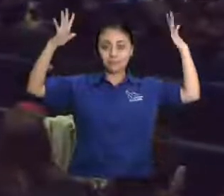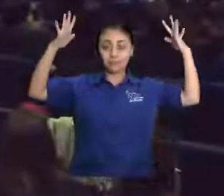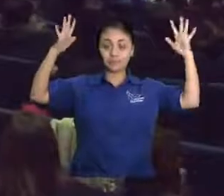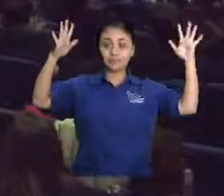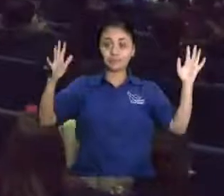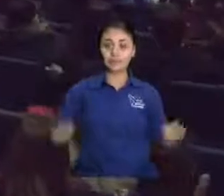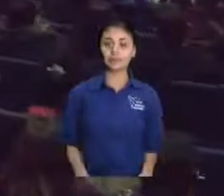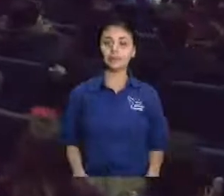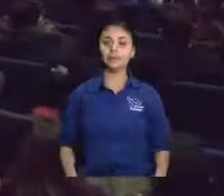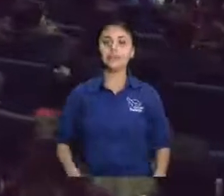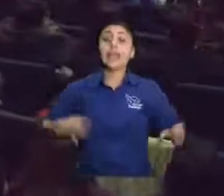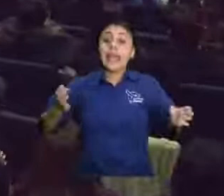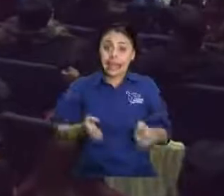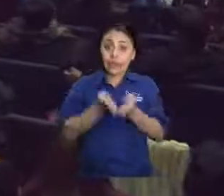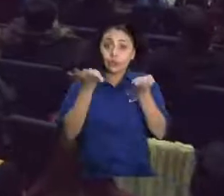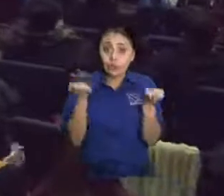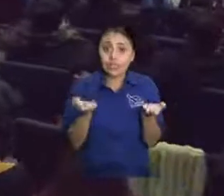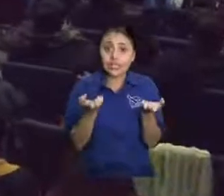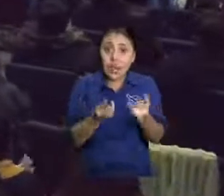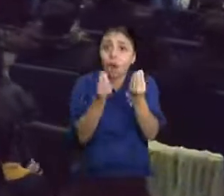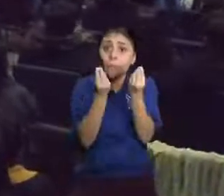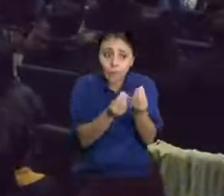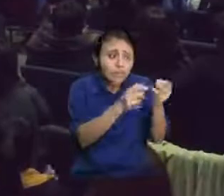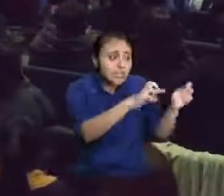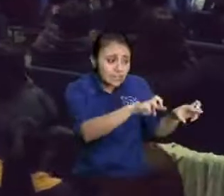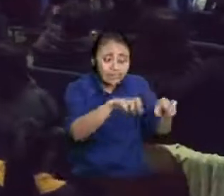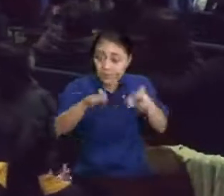Entonces Jesurún se olvidó de eso.